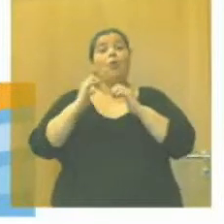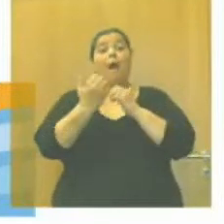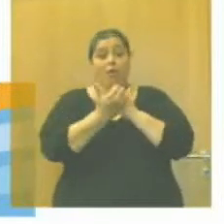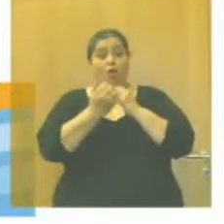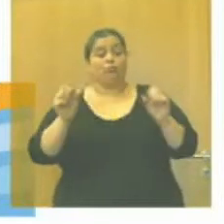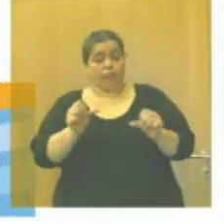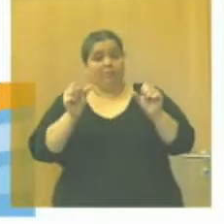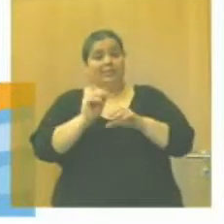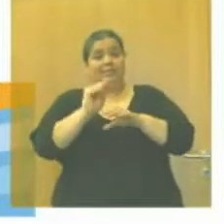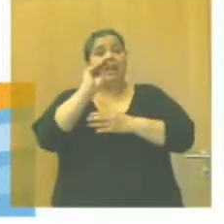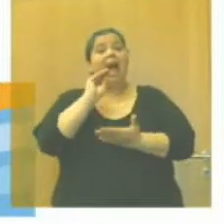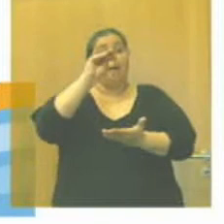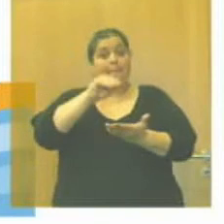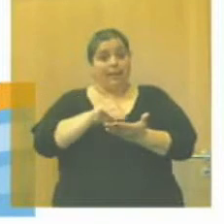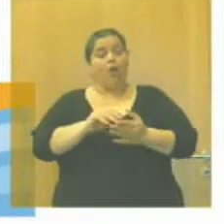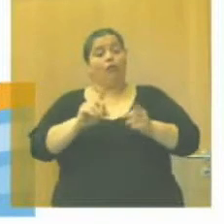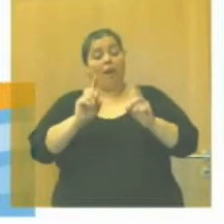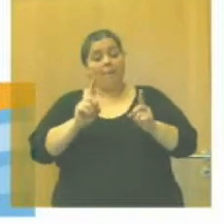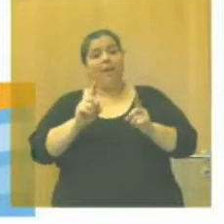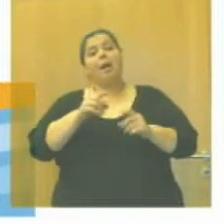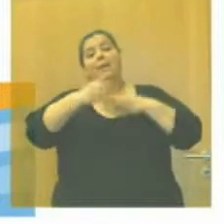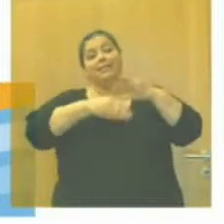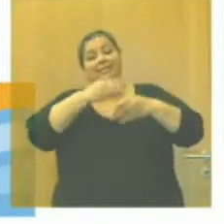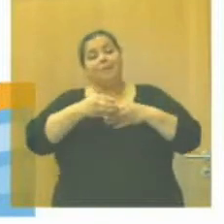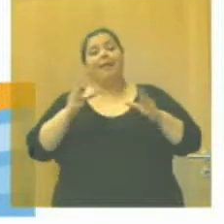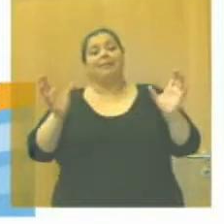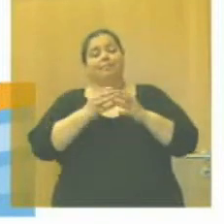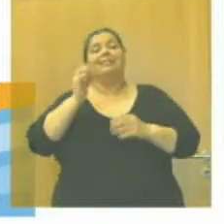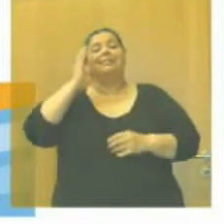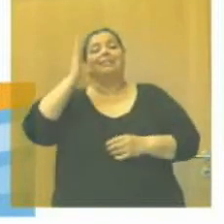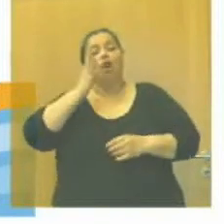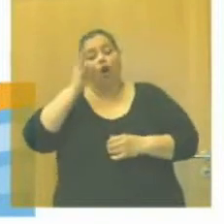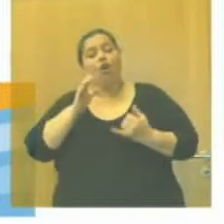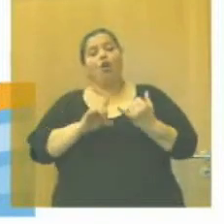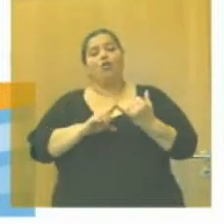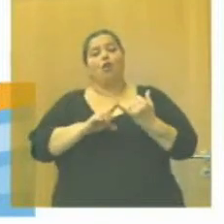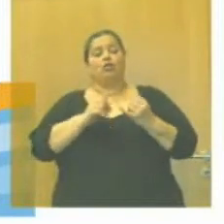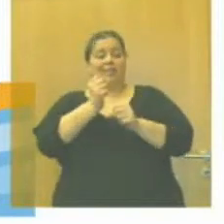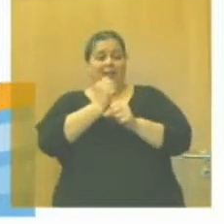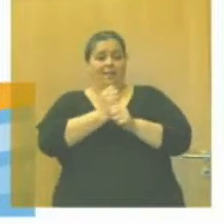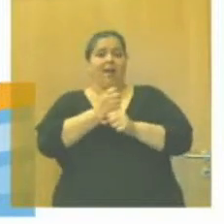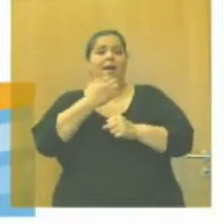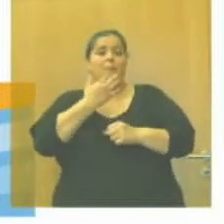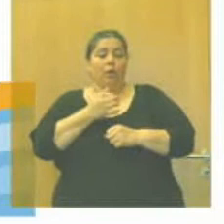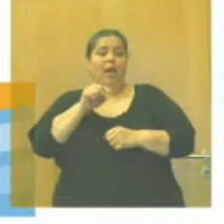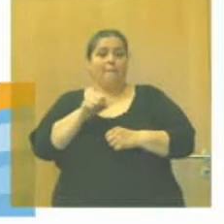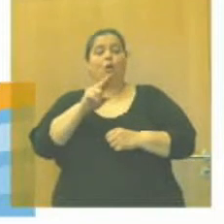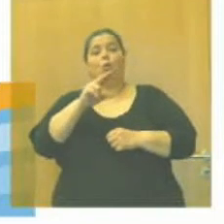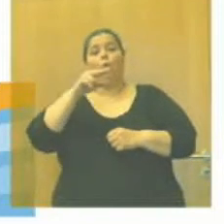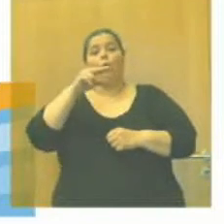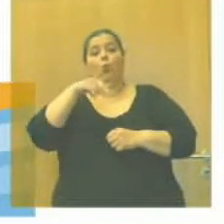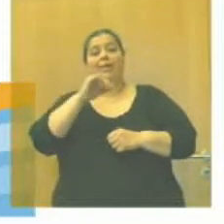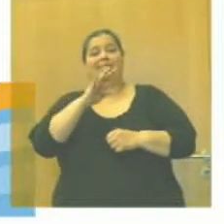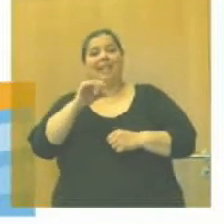16 participantes del sector de protección, psicólogos que trabajan con el socio implementador de UNICEF en